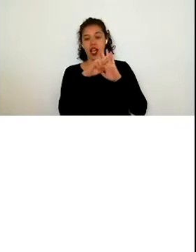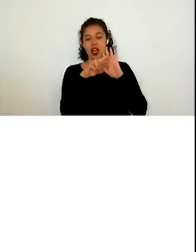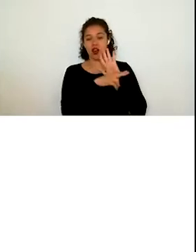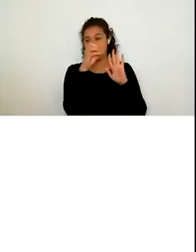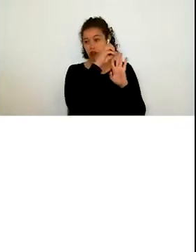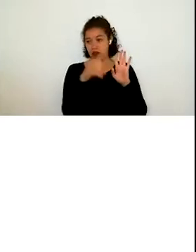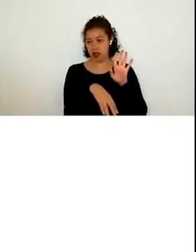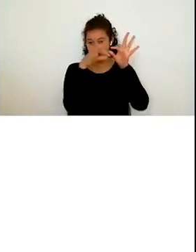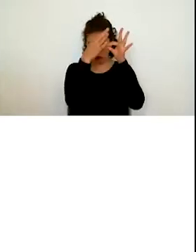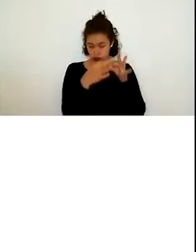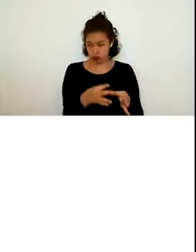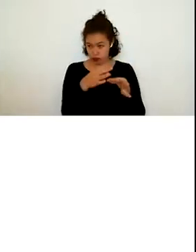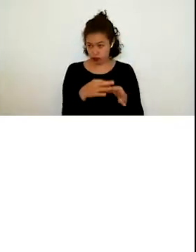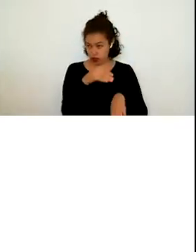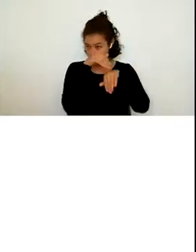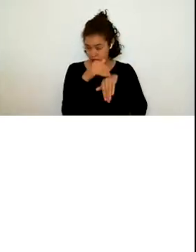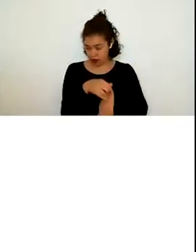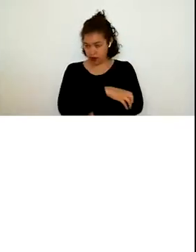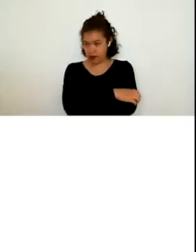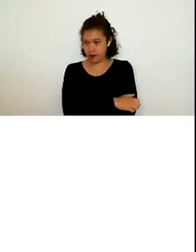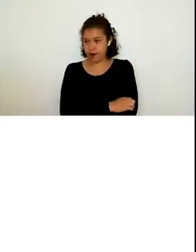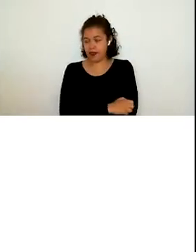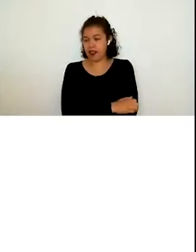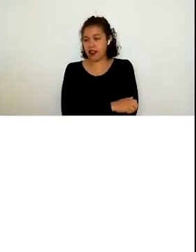que tengan a su cargo la institución,